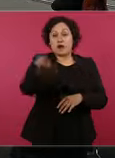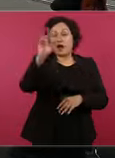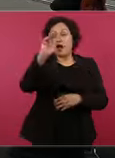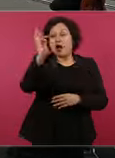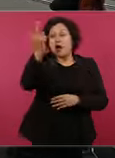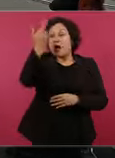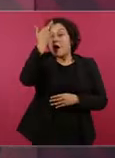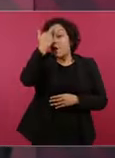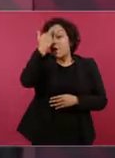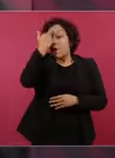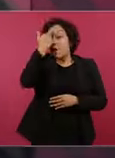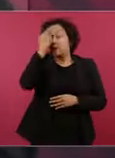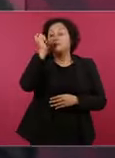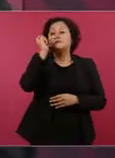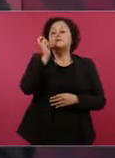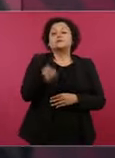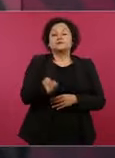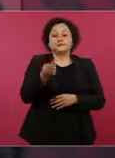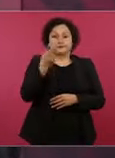algún lugar,